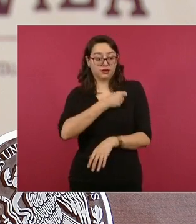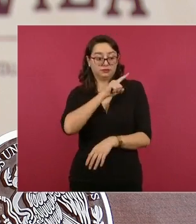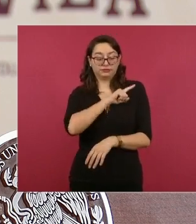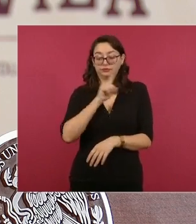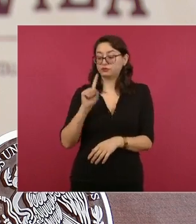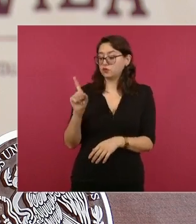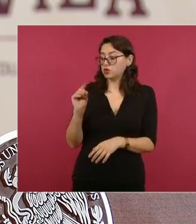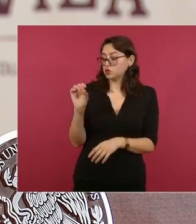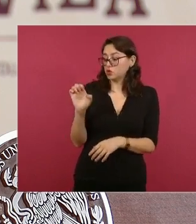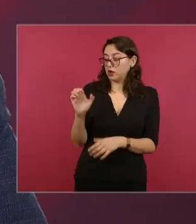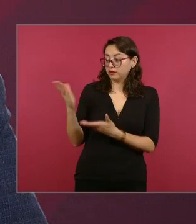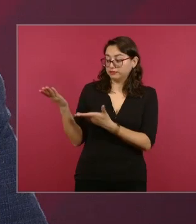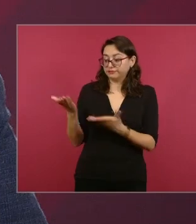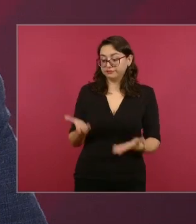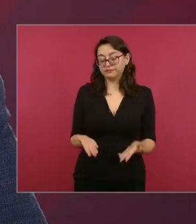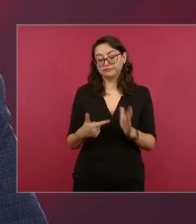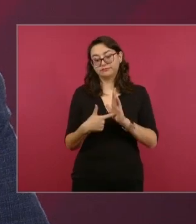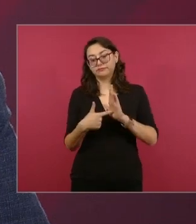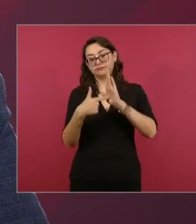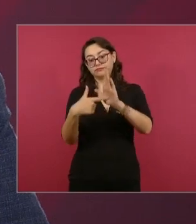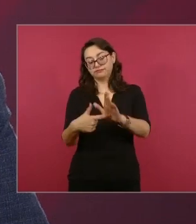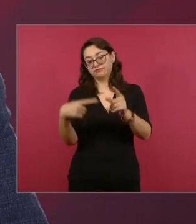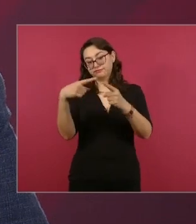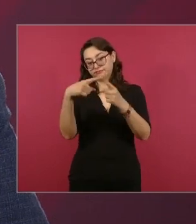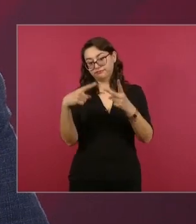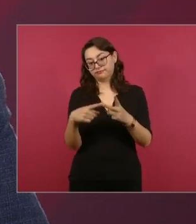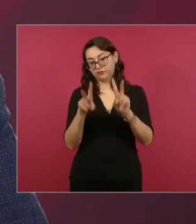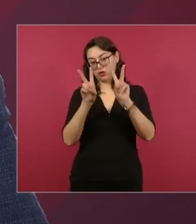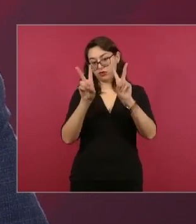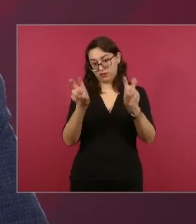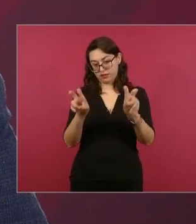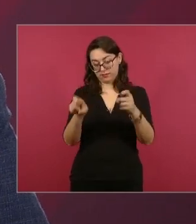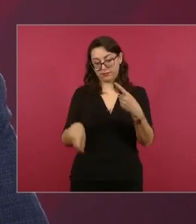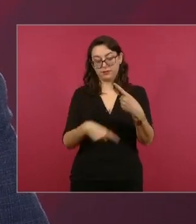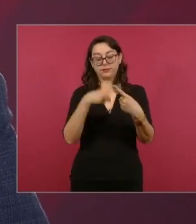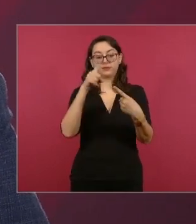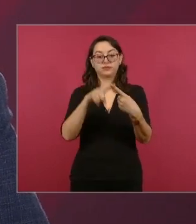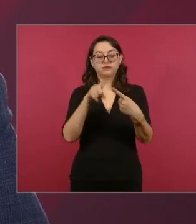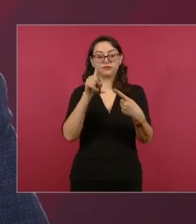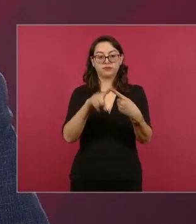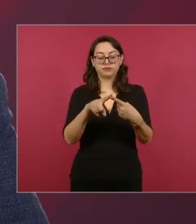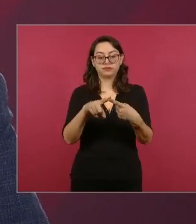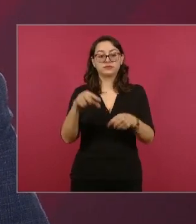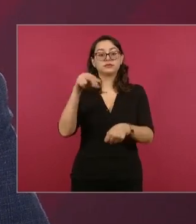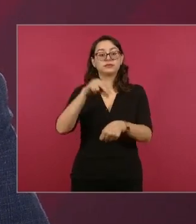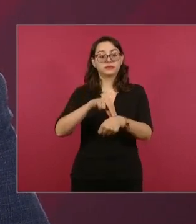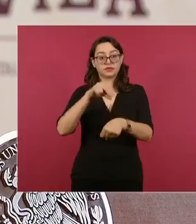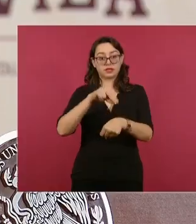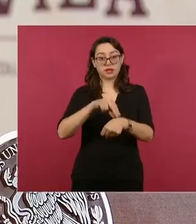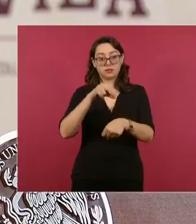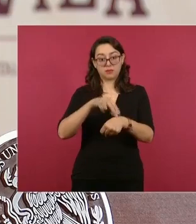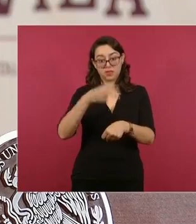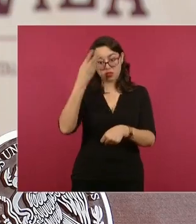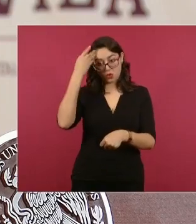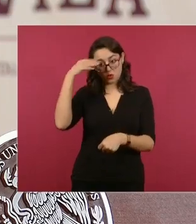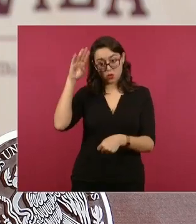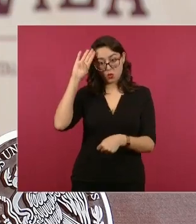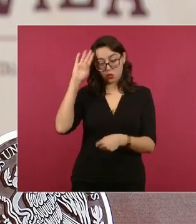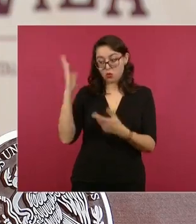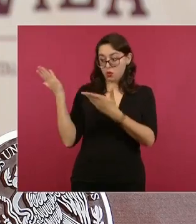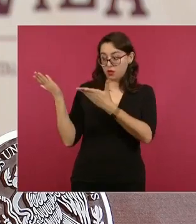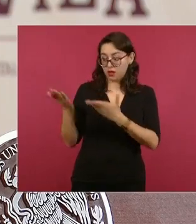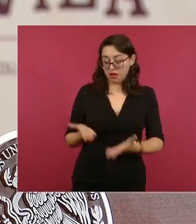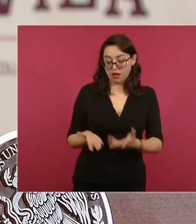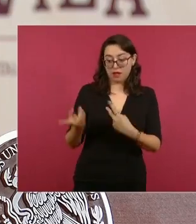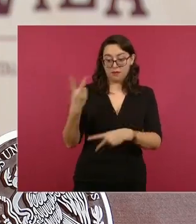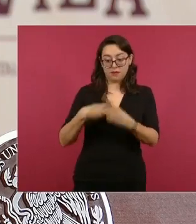con dos temas. El primero, la evaluación del programa Médicos Cubanos en el Instituto Mexicano del